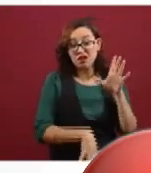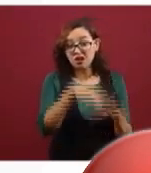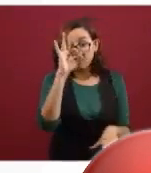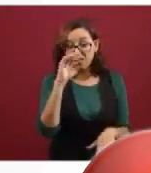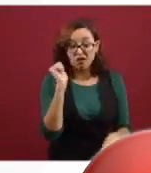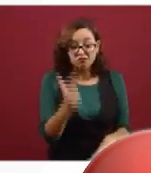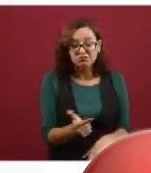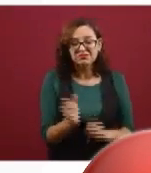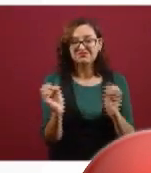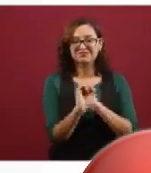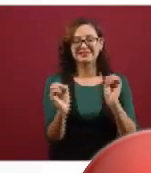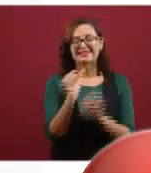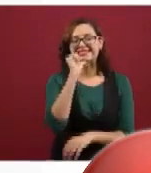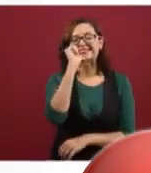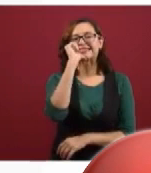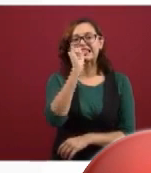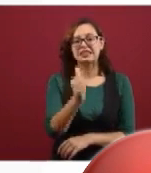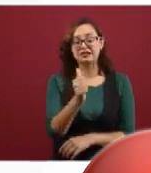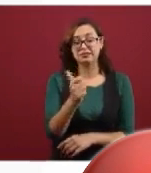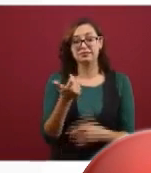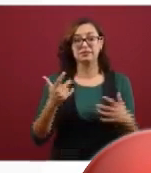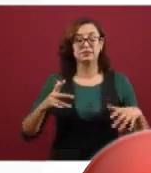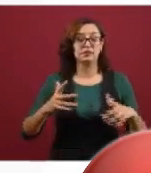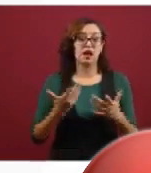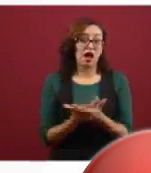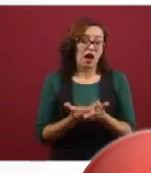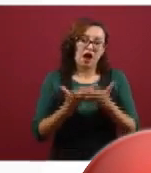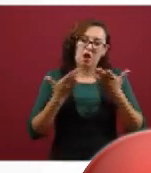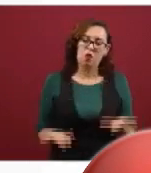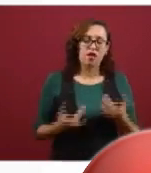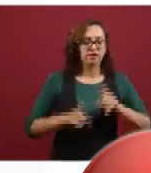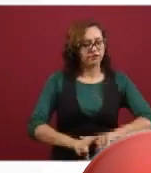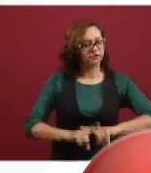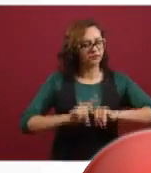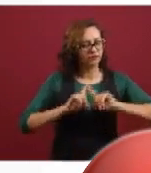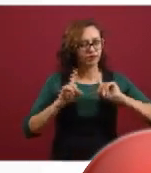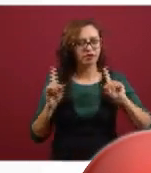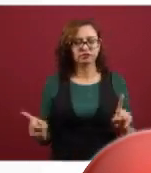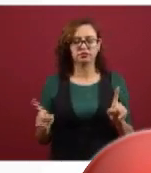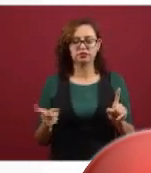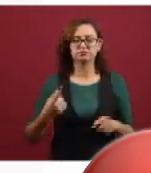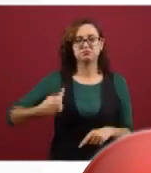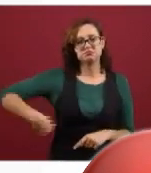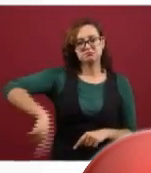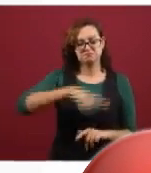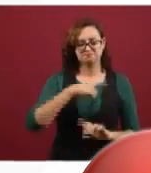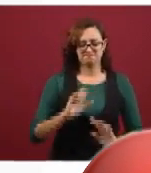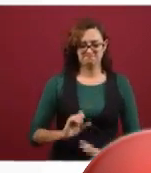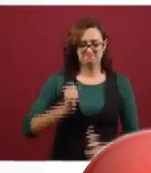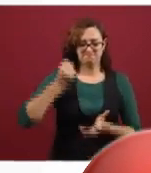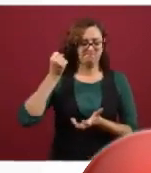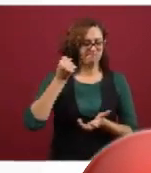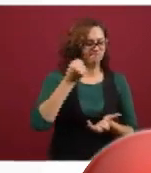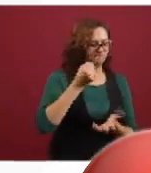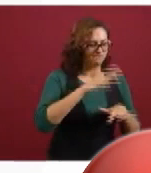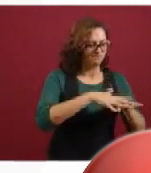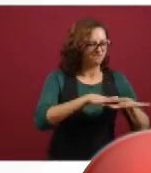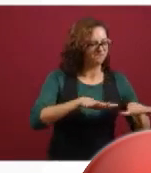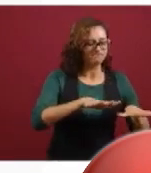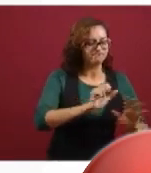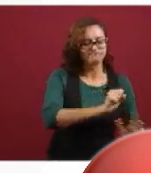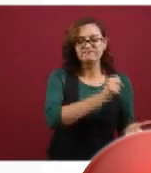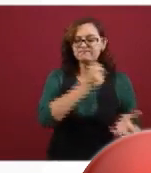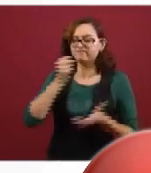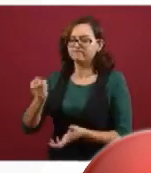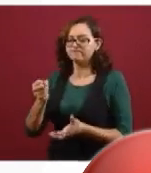cambio en la política de inversión de la empresa, pues ahora nos vamos a concentrar en desarrollo de aguas someras